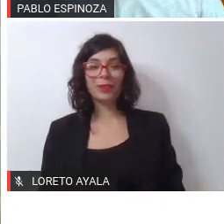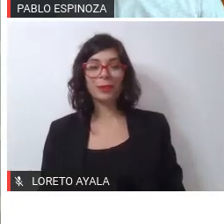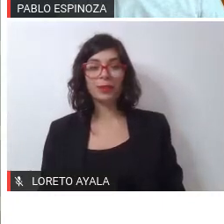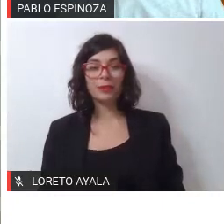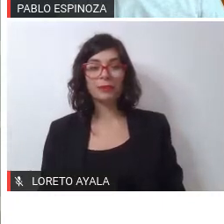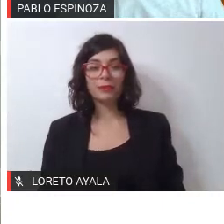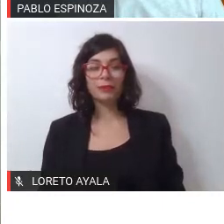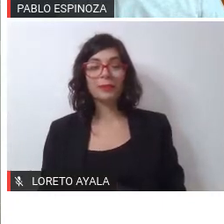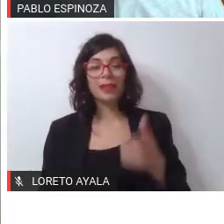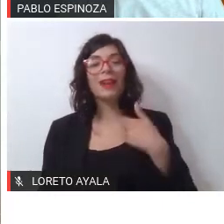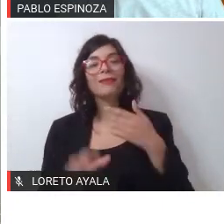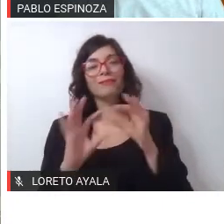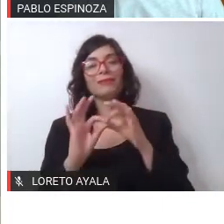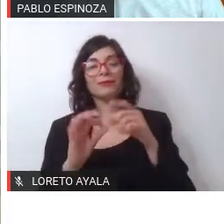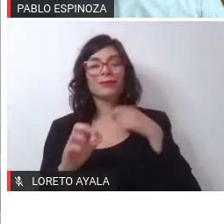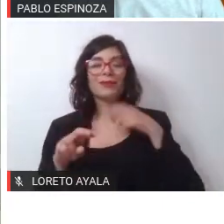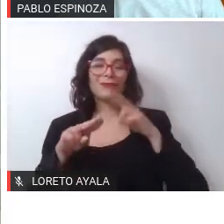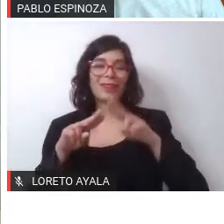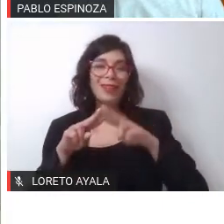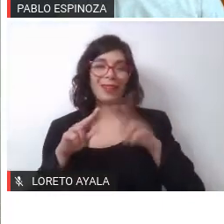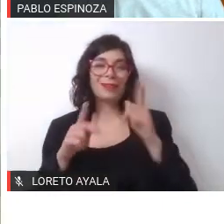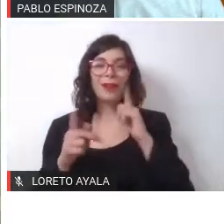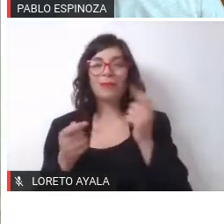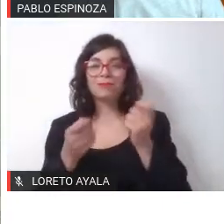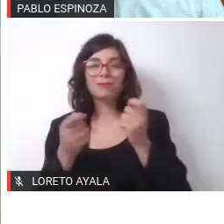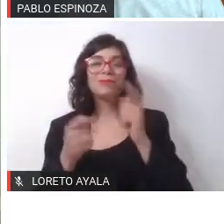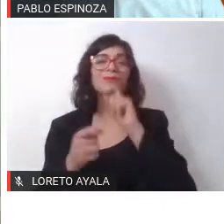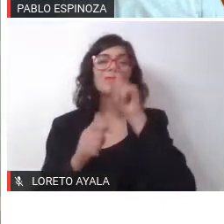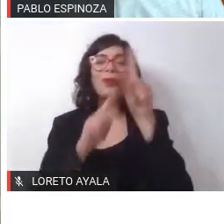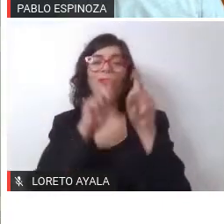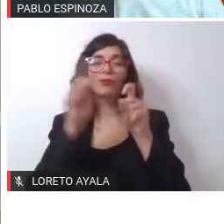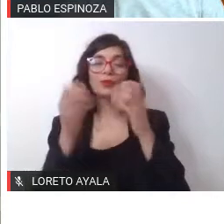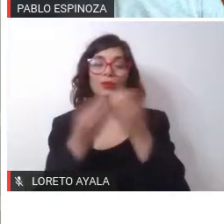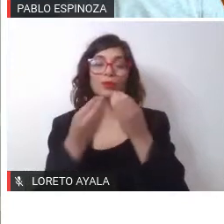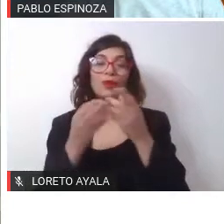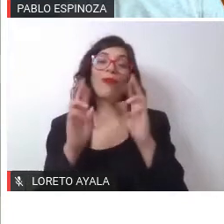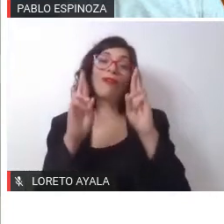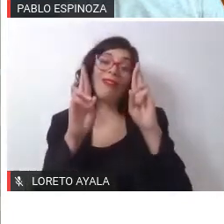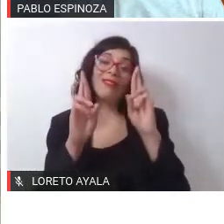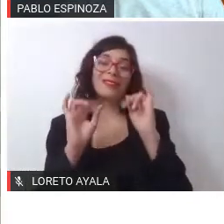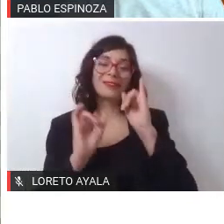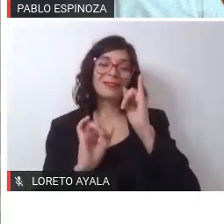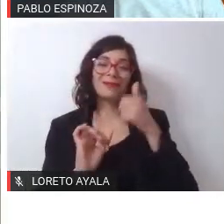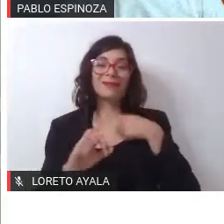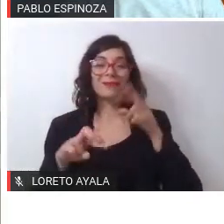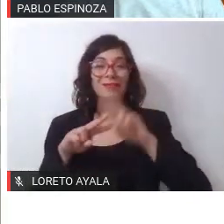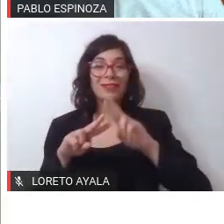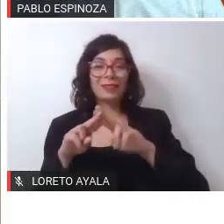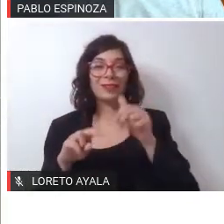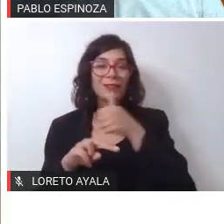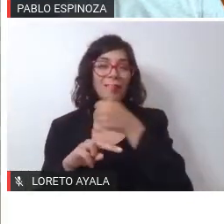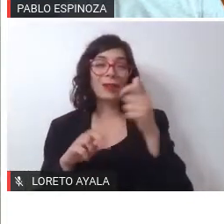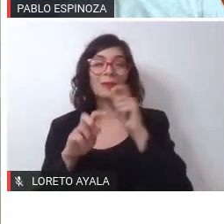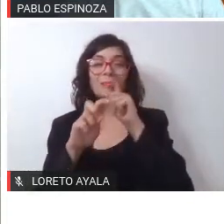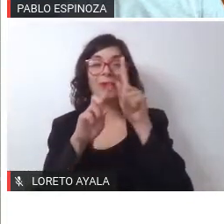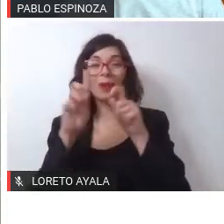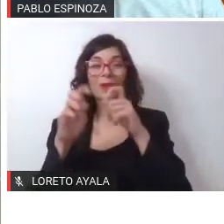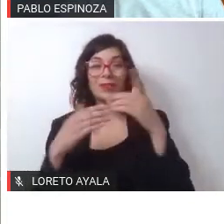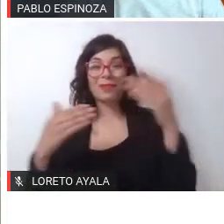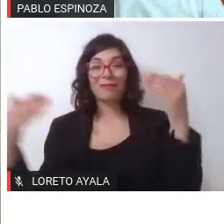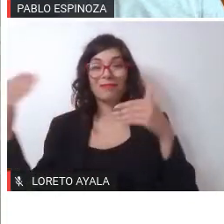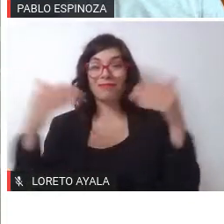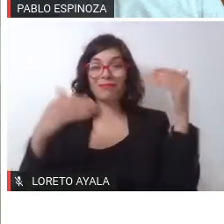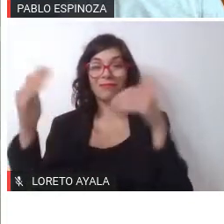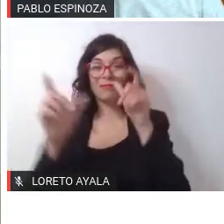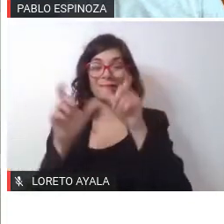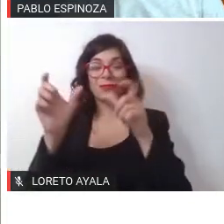el moderador de las preguntas. Espero poder sistematizar todas las preguntas aquí de los presentes y resolver todas esas